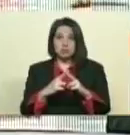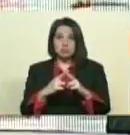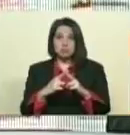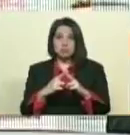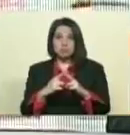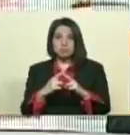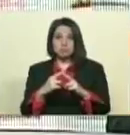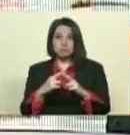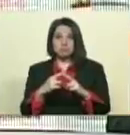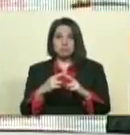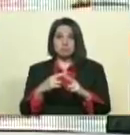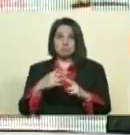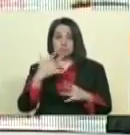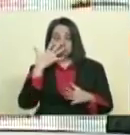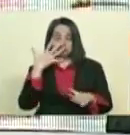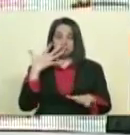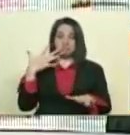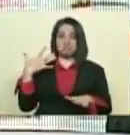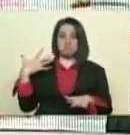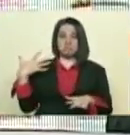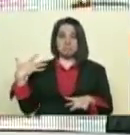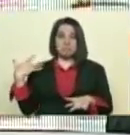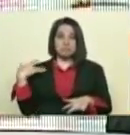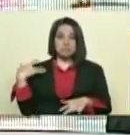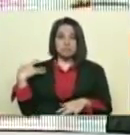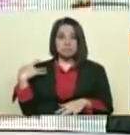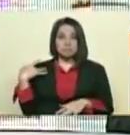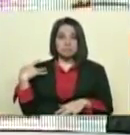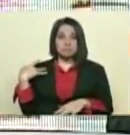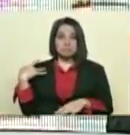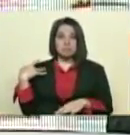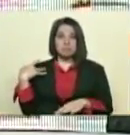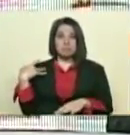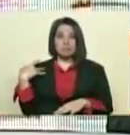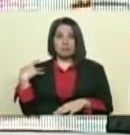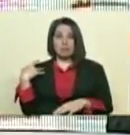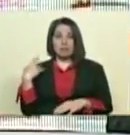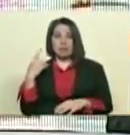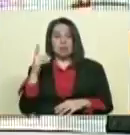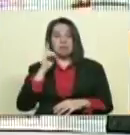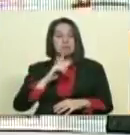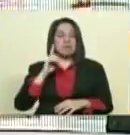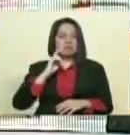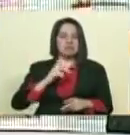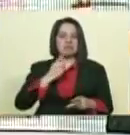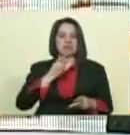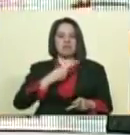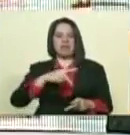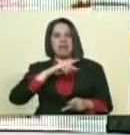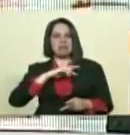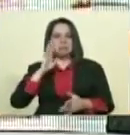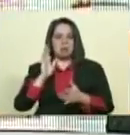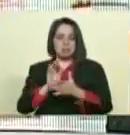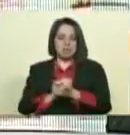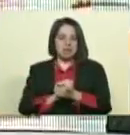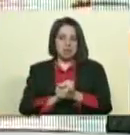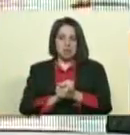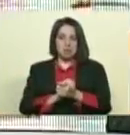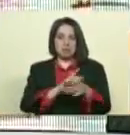del ego, de los falsos amigos que los llevan por el camino